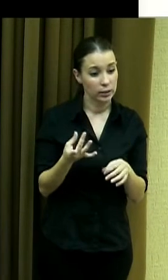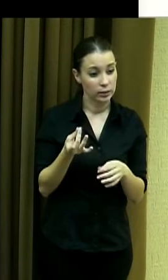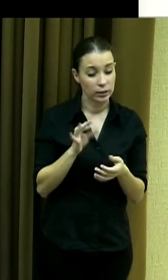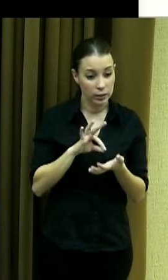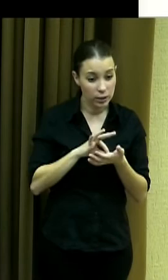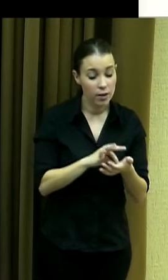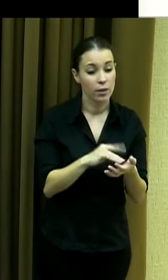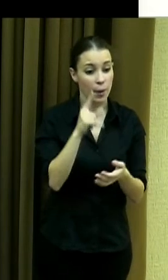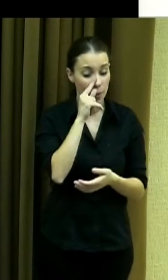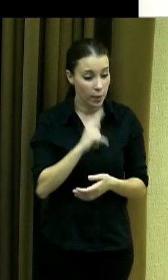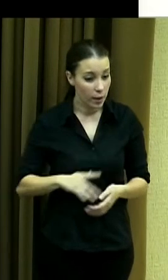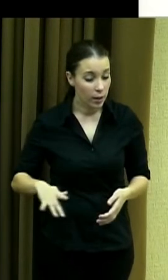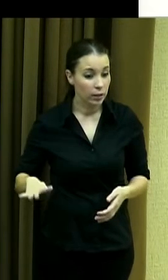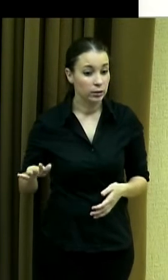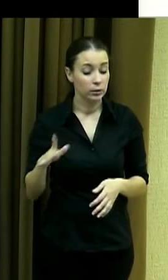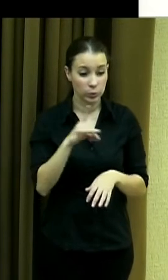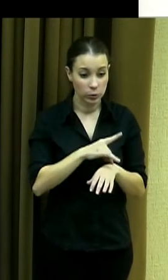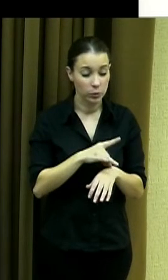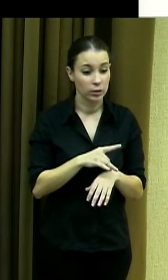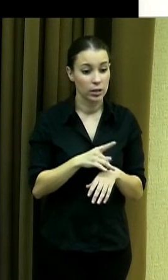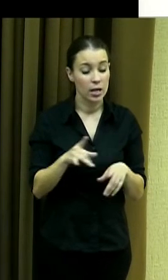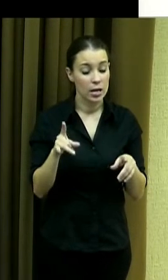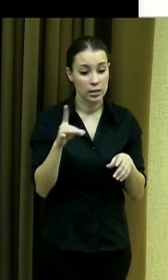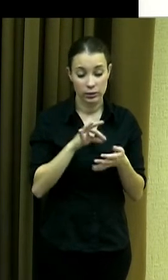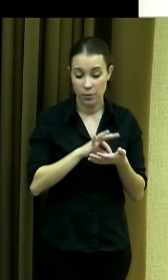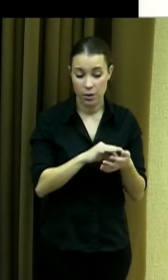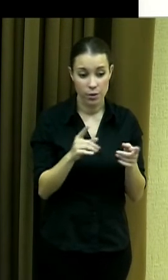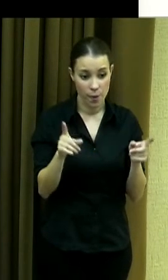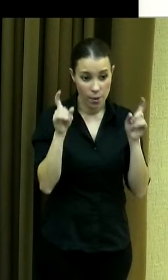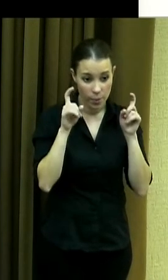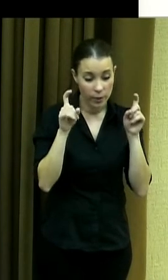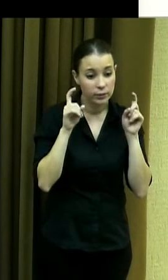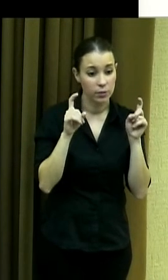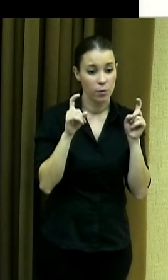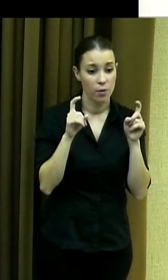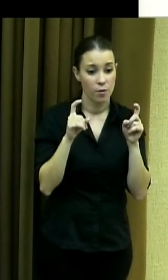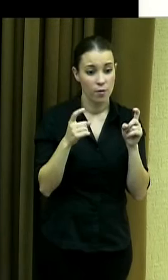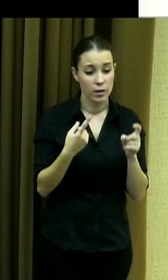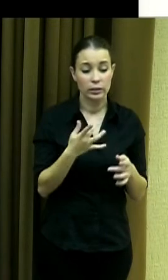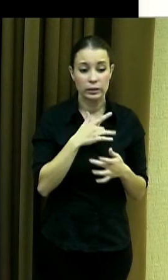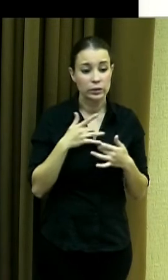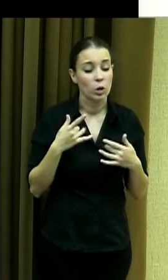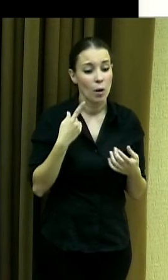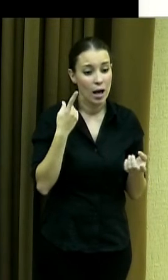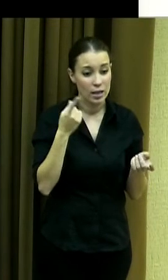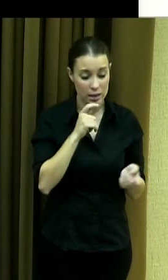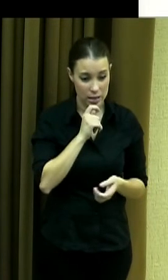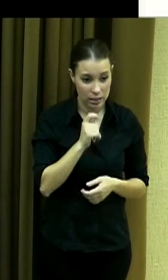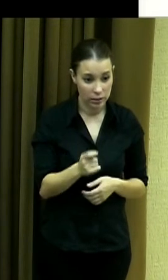Neuropediatría, Neonatología, servicios educativos se aprecia los signos de alarma que nos ha anunciado la doctora